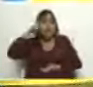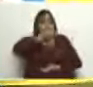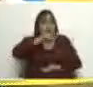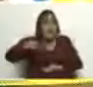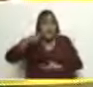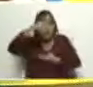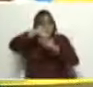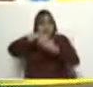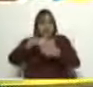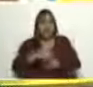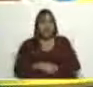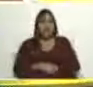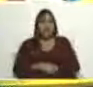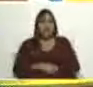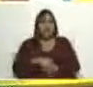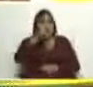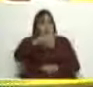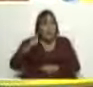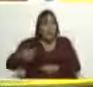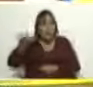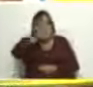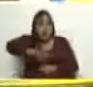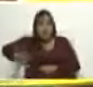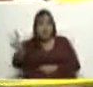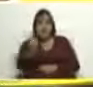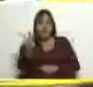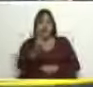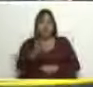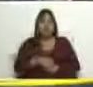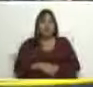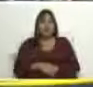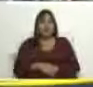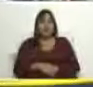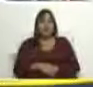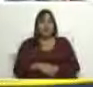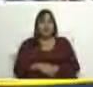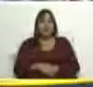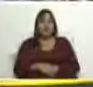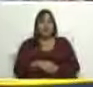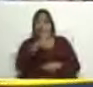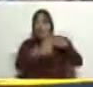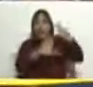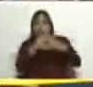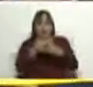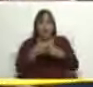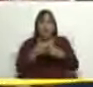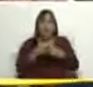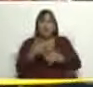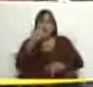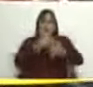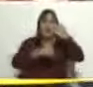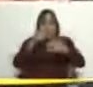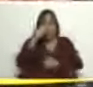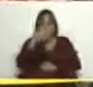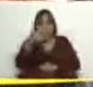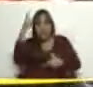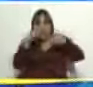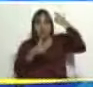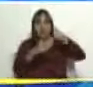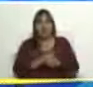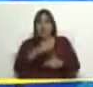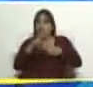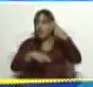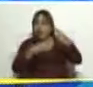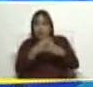pueblo, el pueblo de Venezuela, que no le falló a Chávez, que no le ha fallado y que jamás le